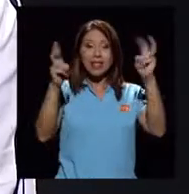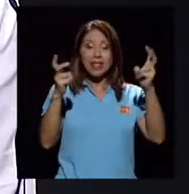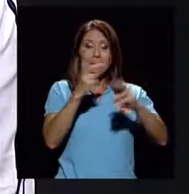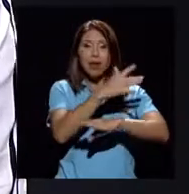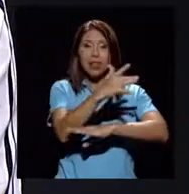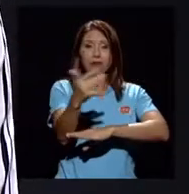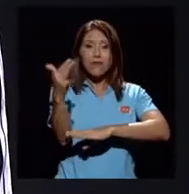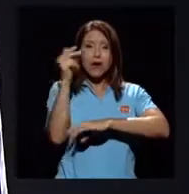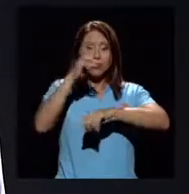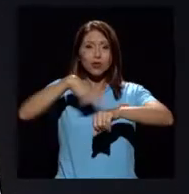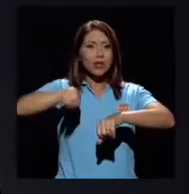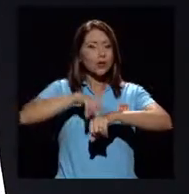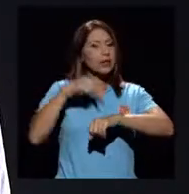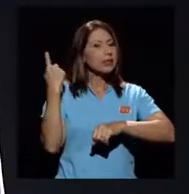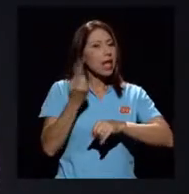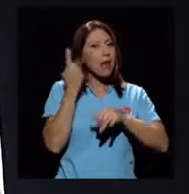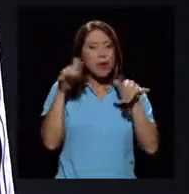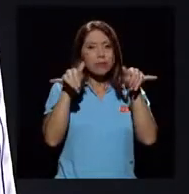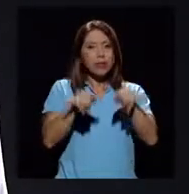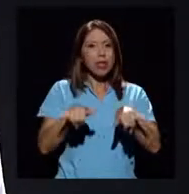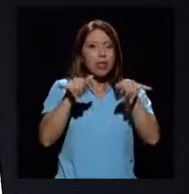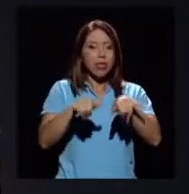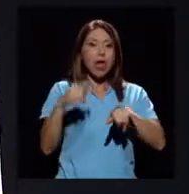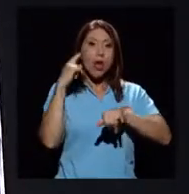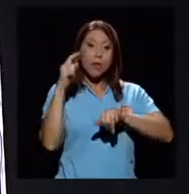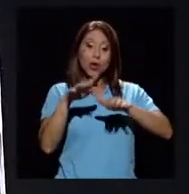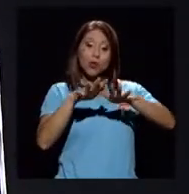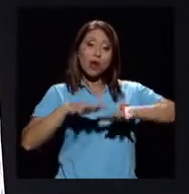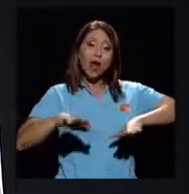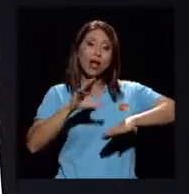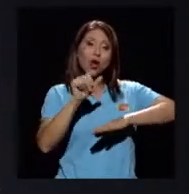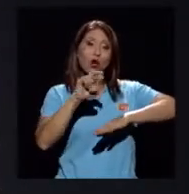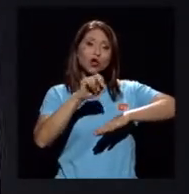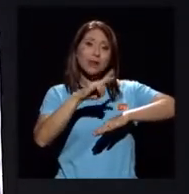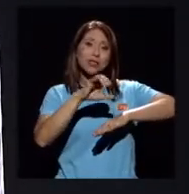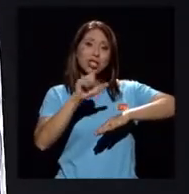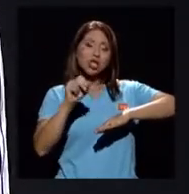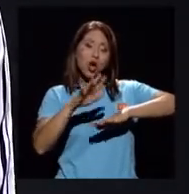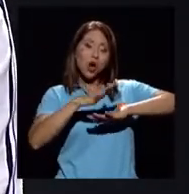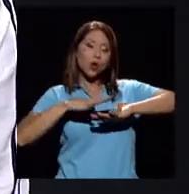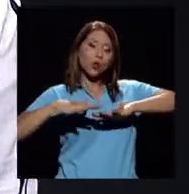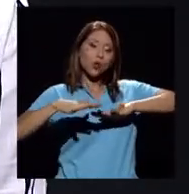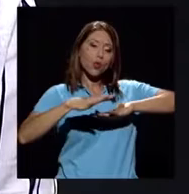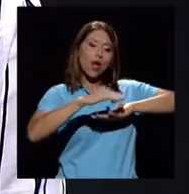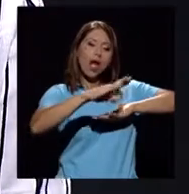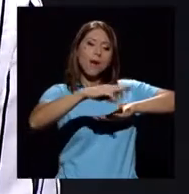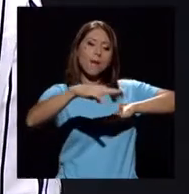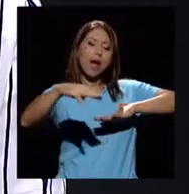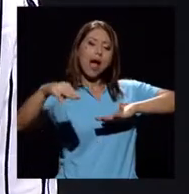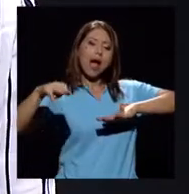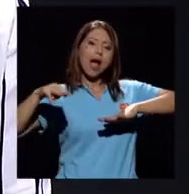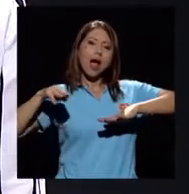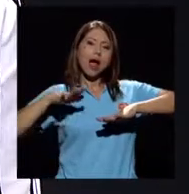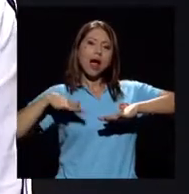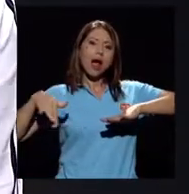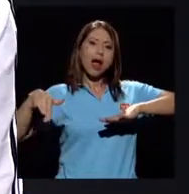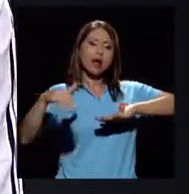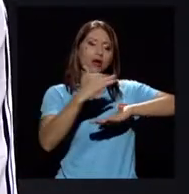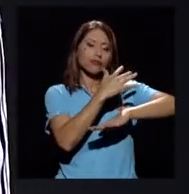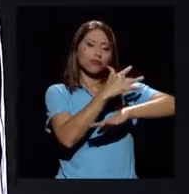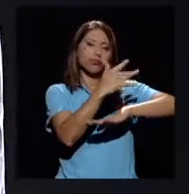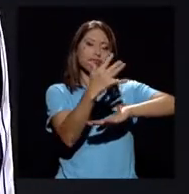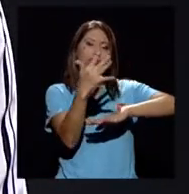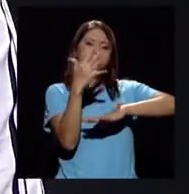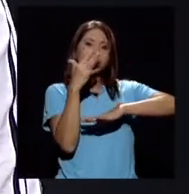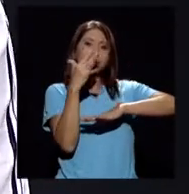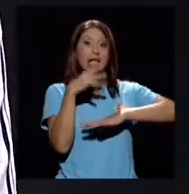está a la mano todo el tiempo, porque Concepción está rodeada de mar, tiene recursos forestales, dentro de Chile,